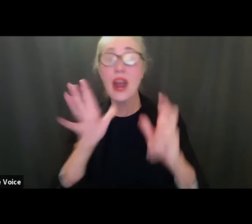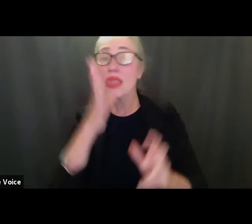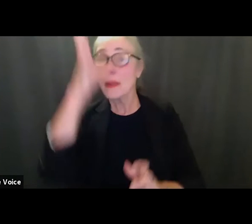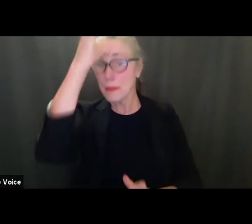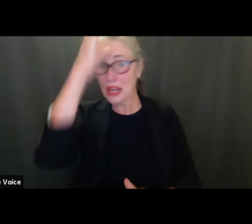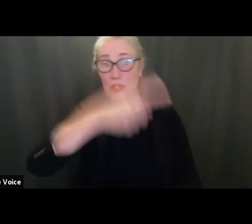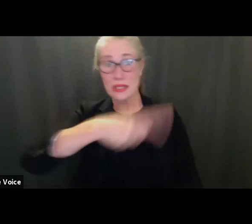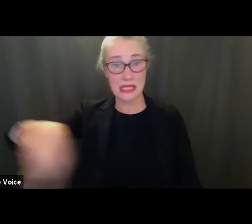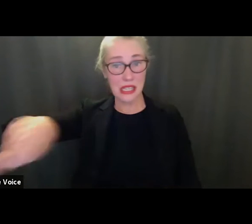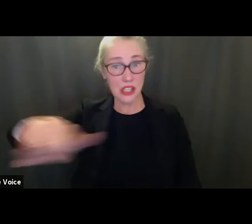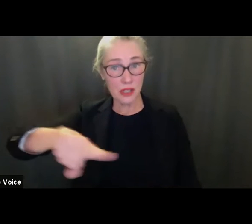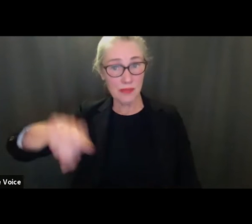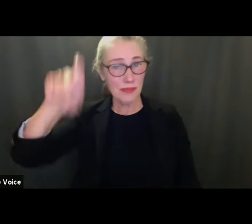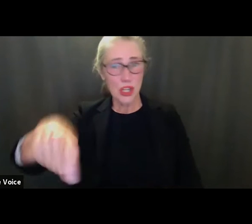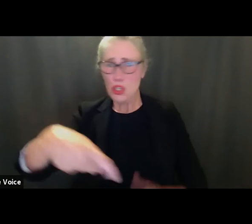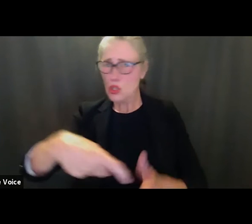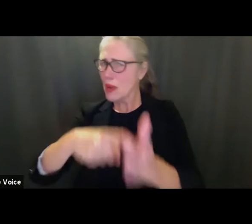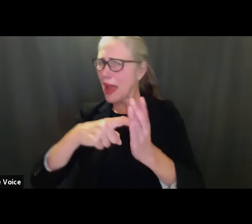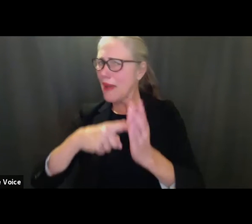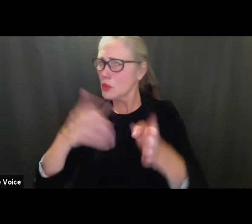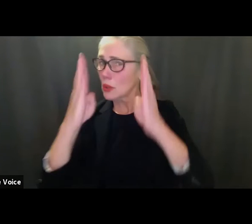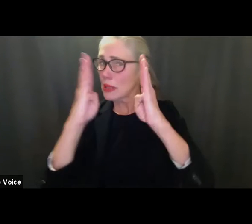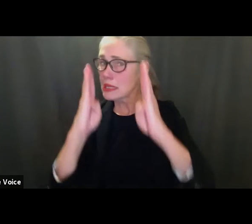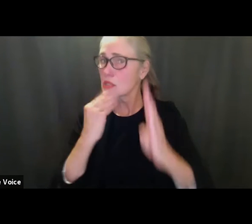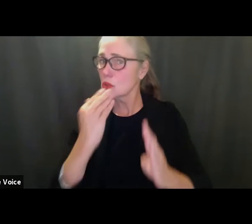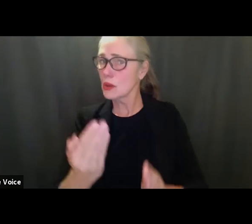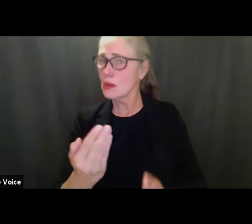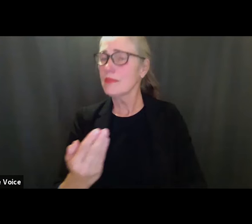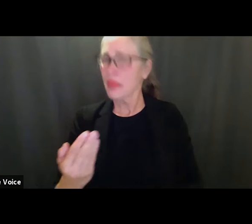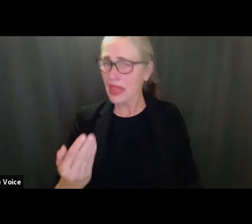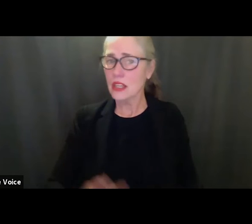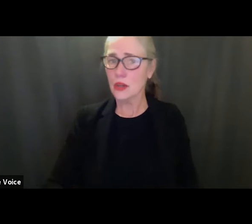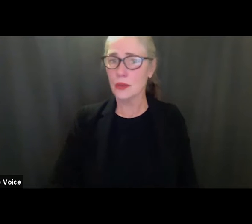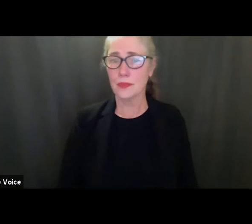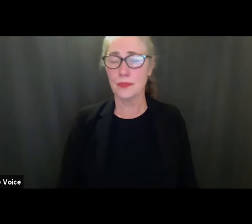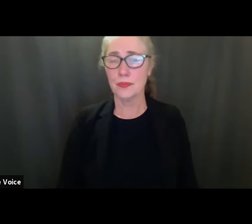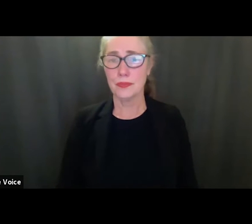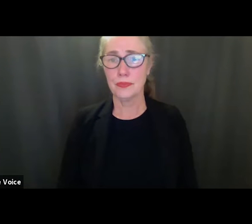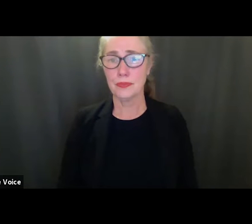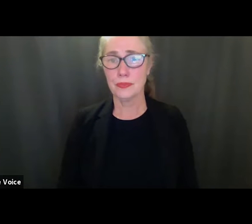y tienen que escucharnos. Tienen que escucharnos a nosotros los padres. Gracias.